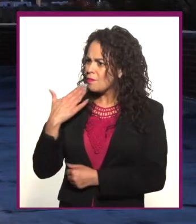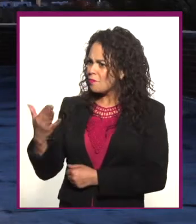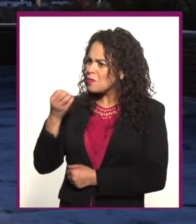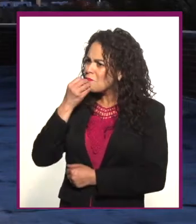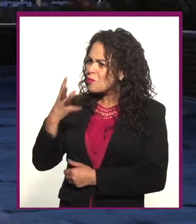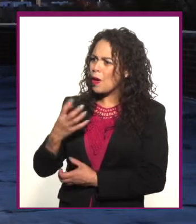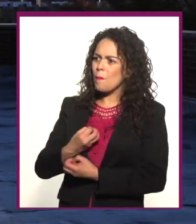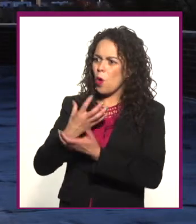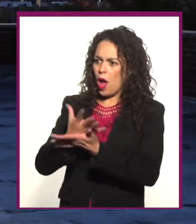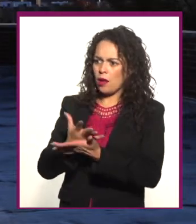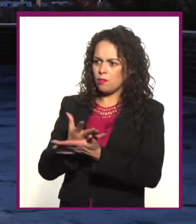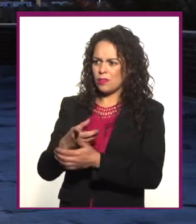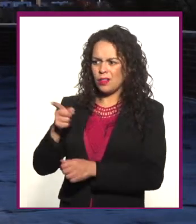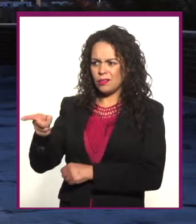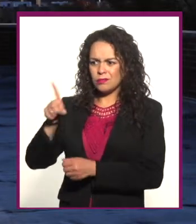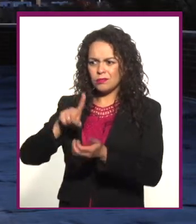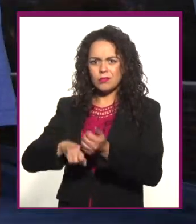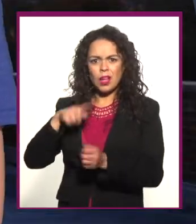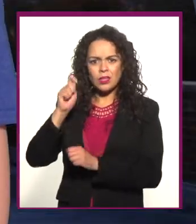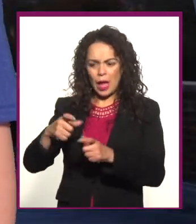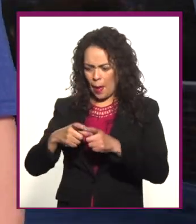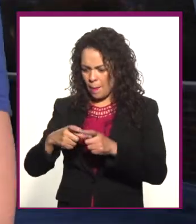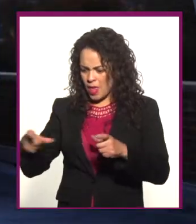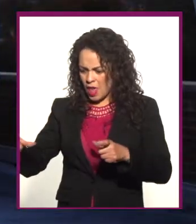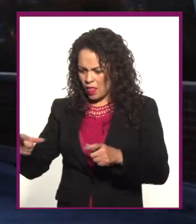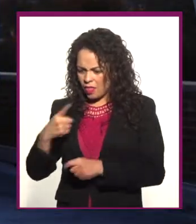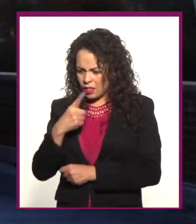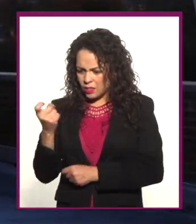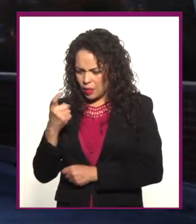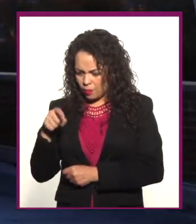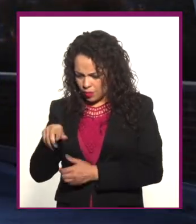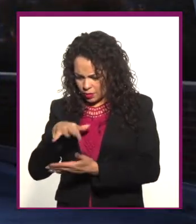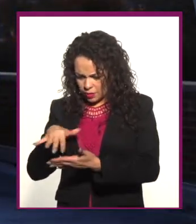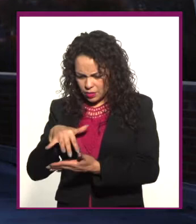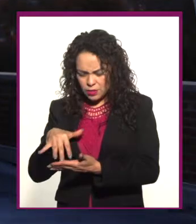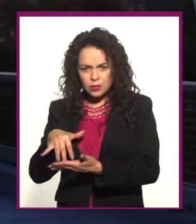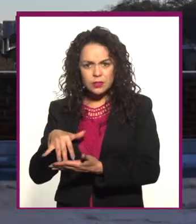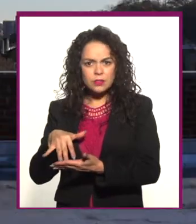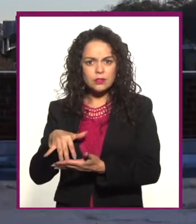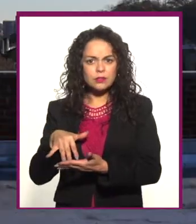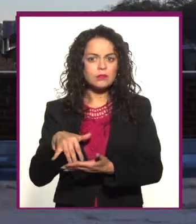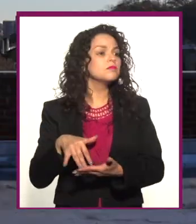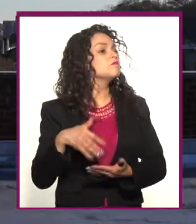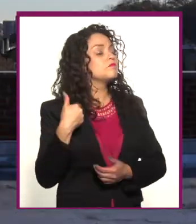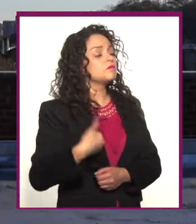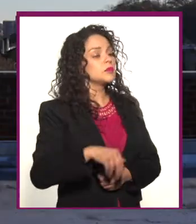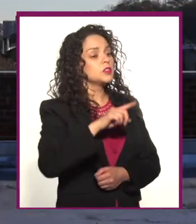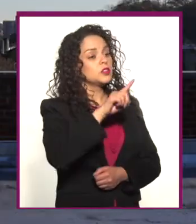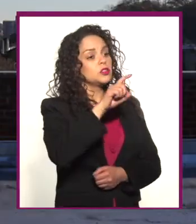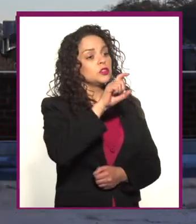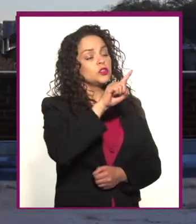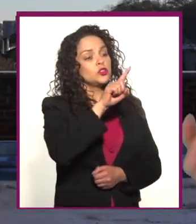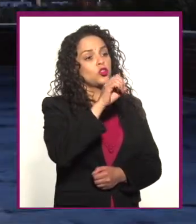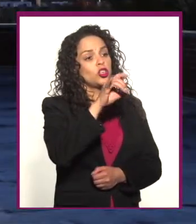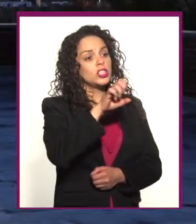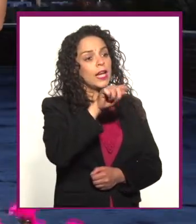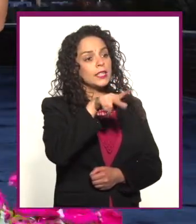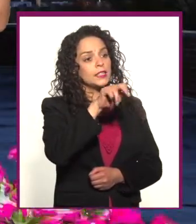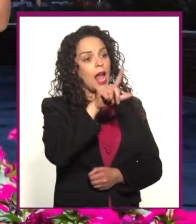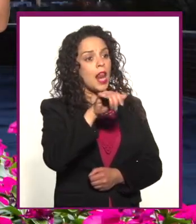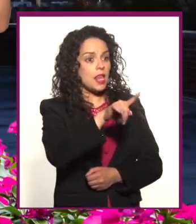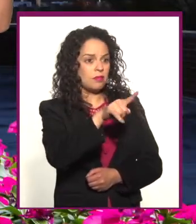¿Qué poema tan lindo? ¿No es el que sale en el billete de 100? Has cerrado, Xochiquetzali.